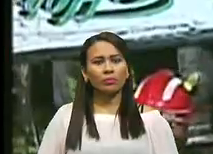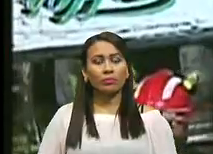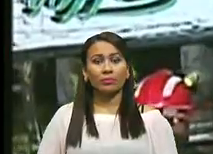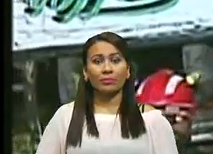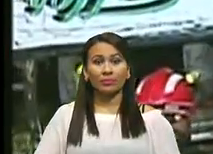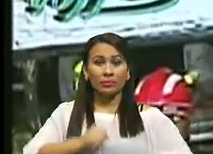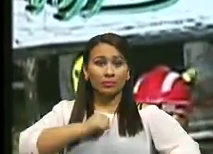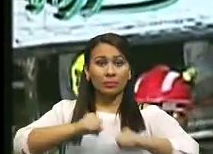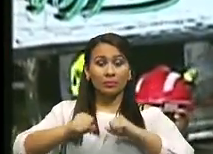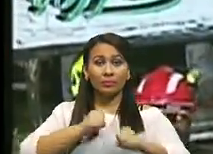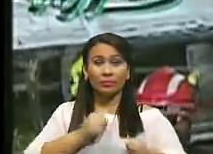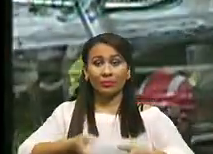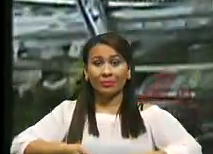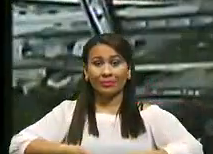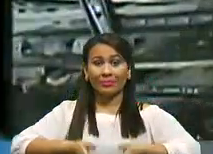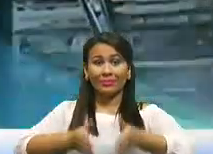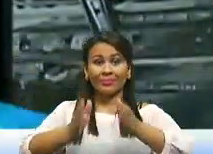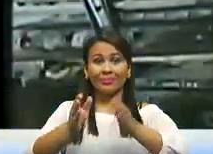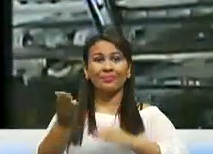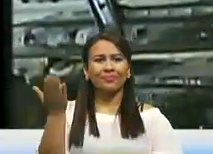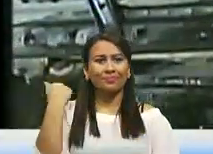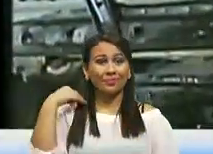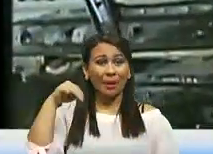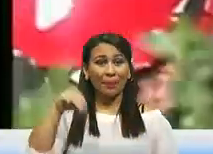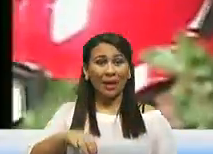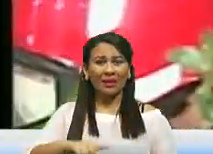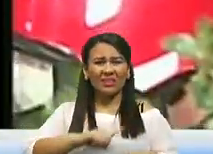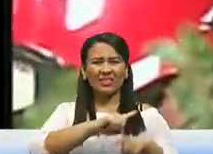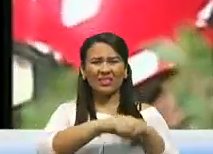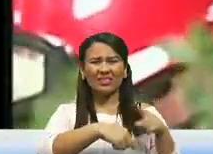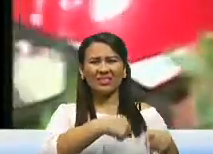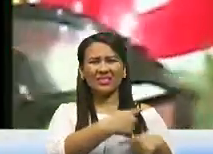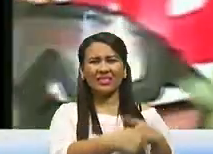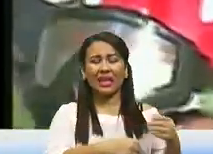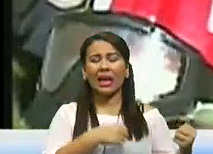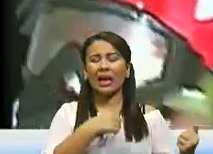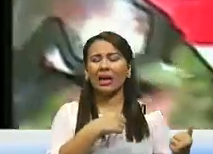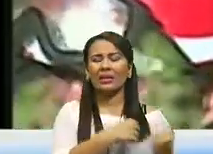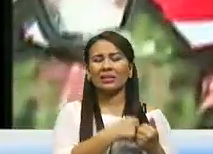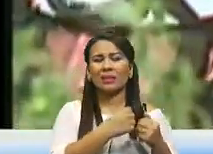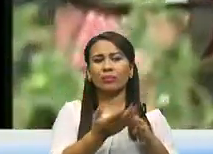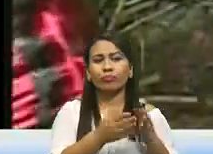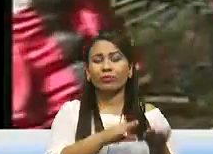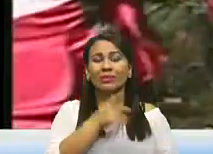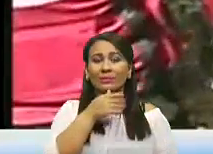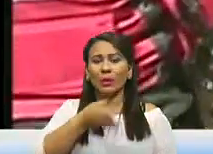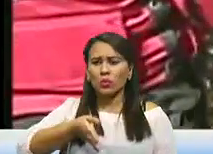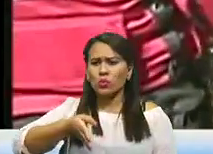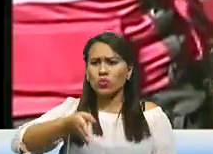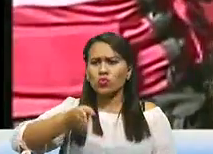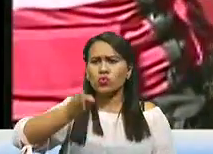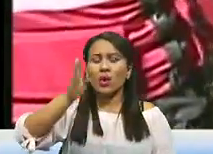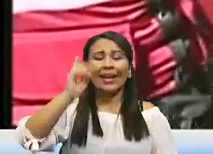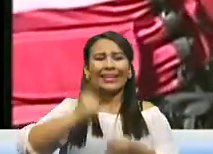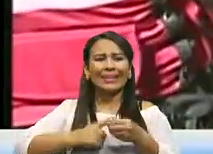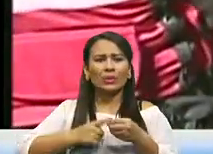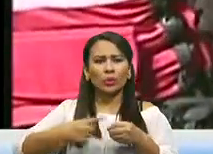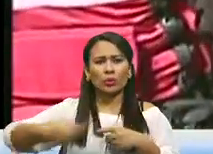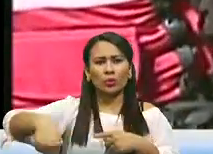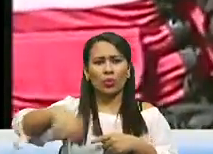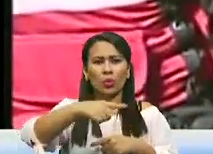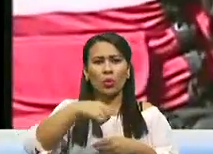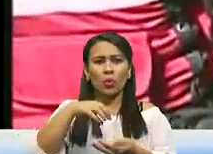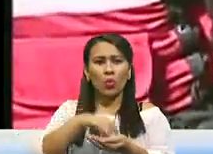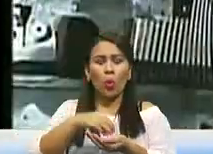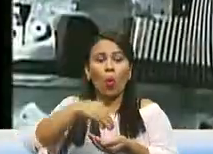El trágico accidente se registró el martes en horas de la tarde. La unidad cubría la ruta Cayambe-Quito. A la altura del sector de Villasís de la